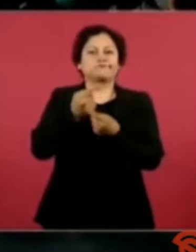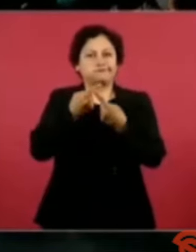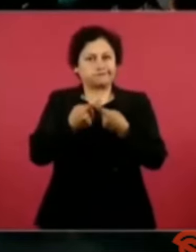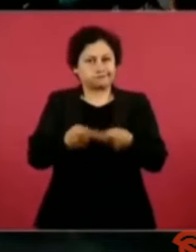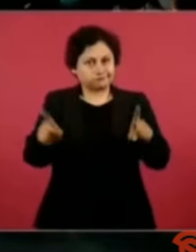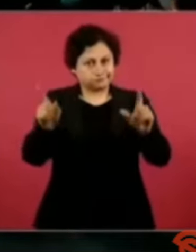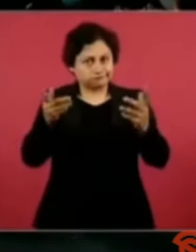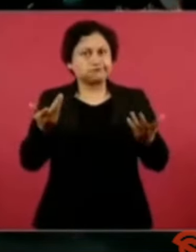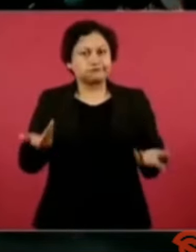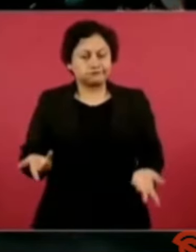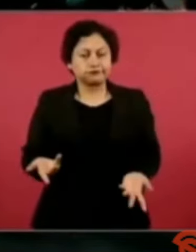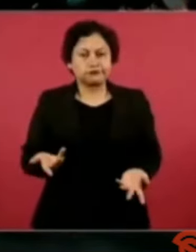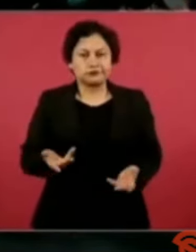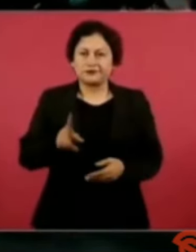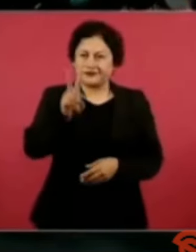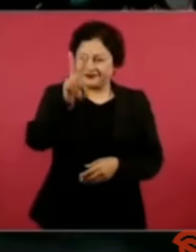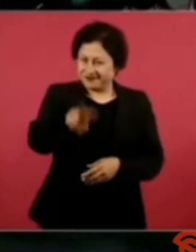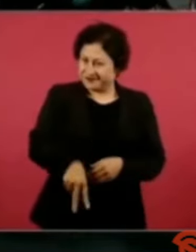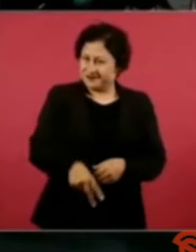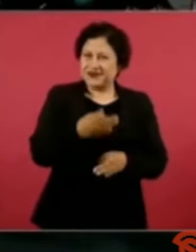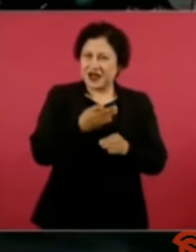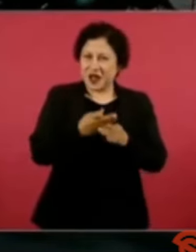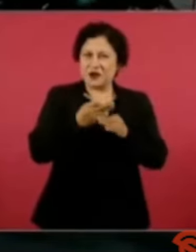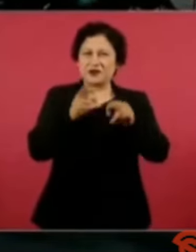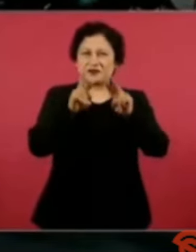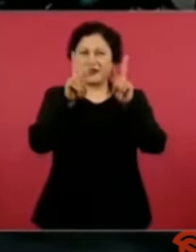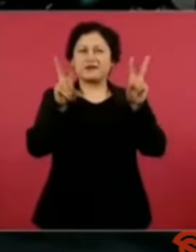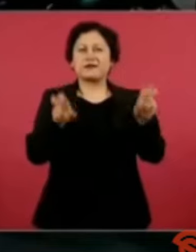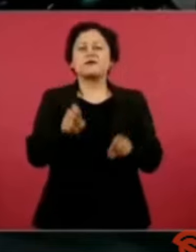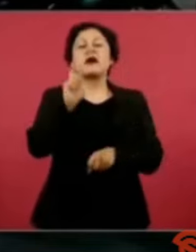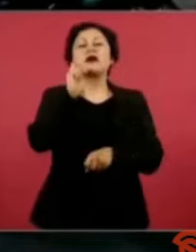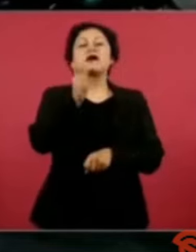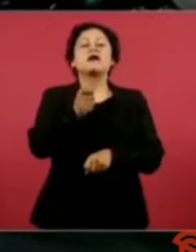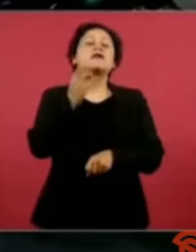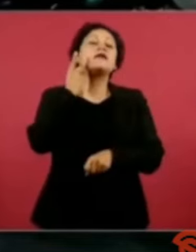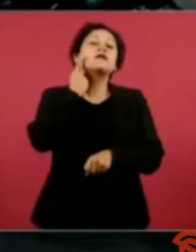de la sobrerrepresentación. Son